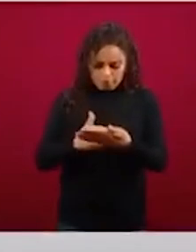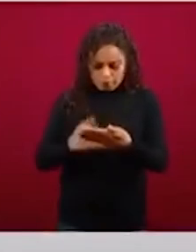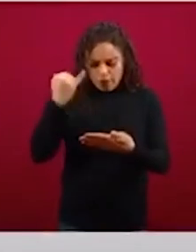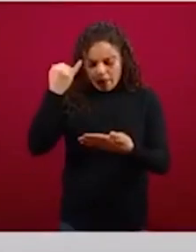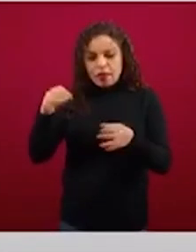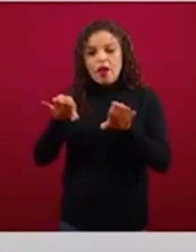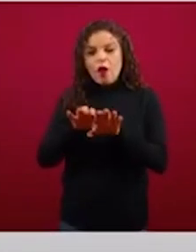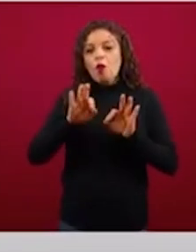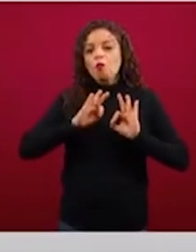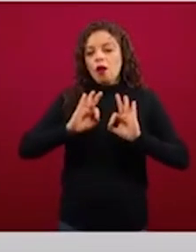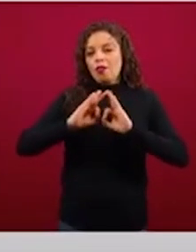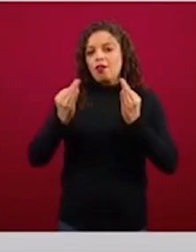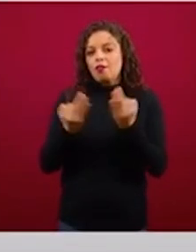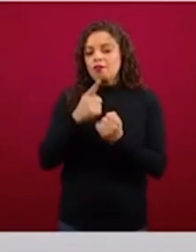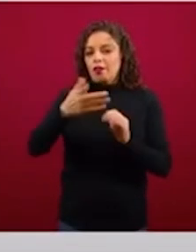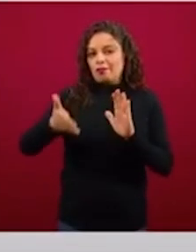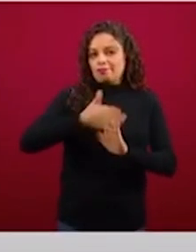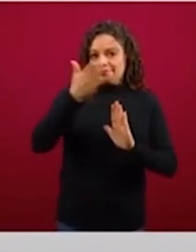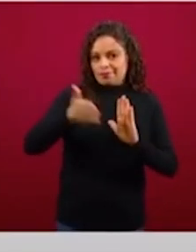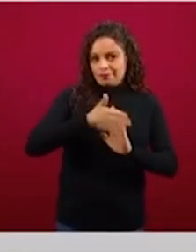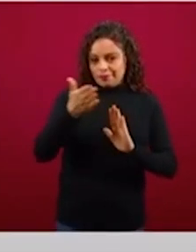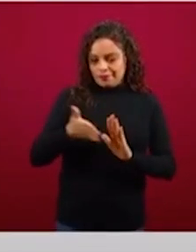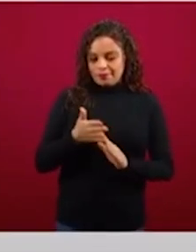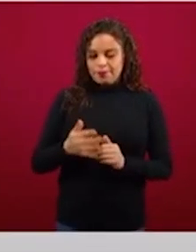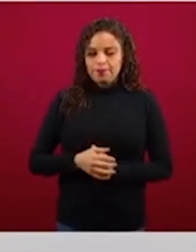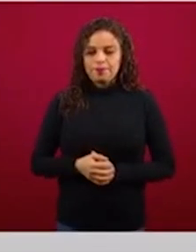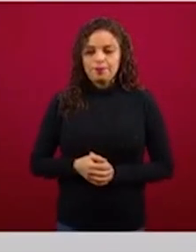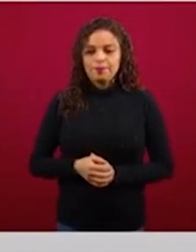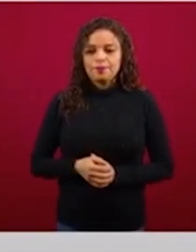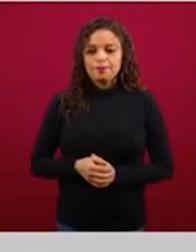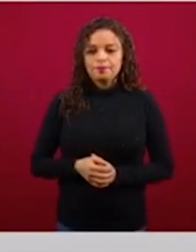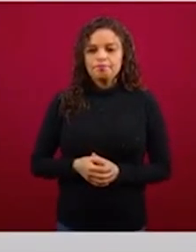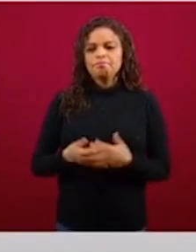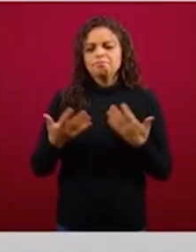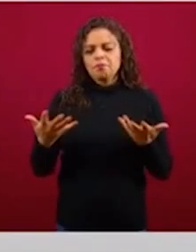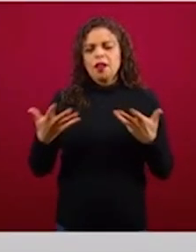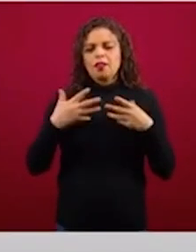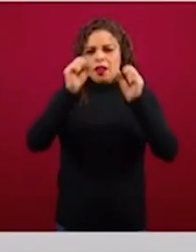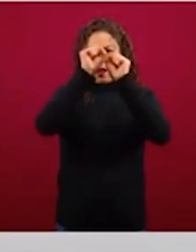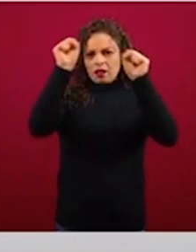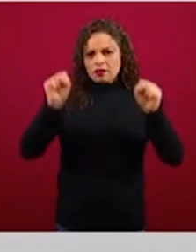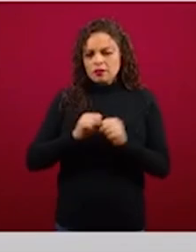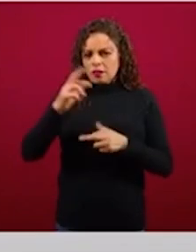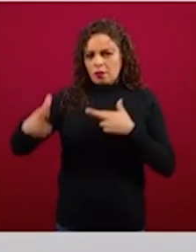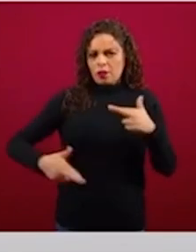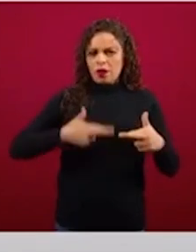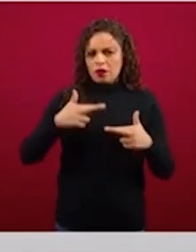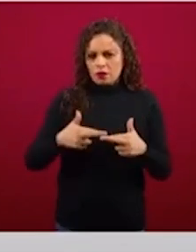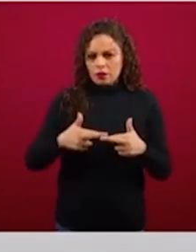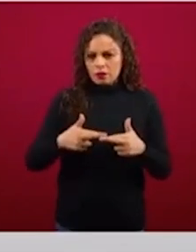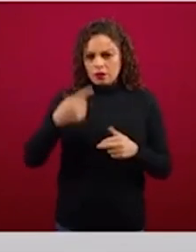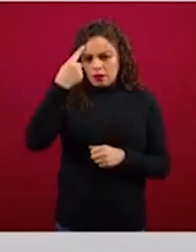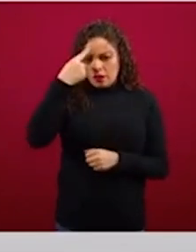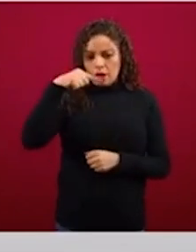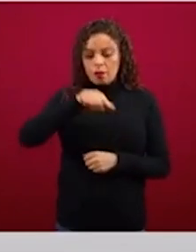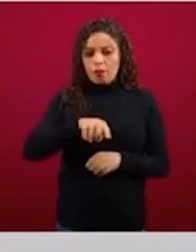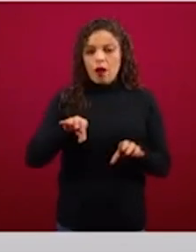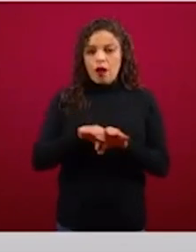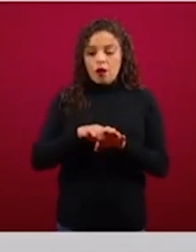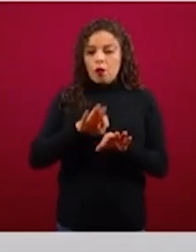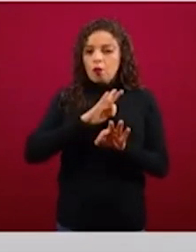apoye. Estamos elaborando un sistema tipo regional modular de vivienda